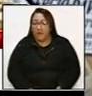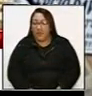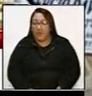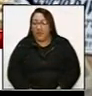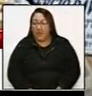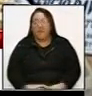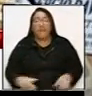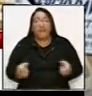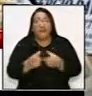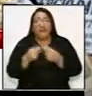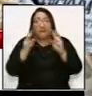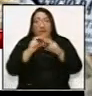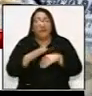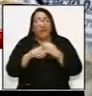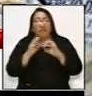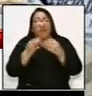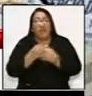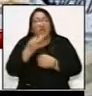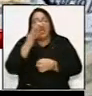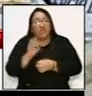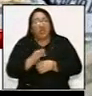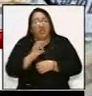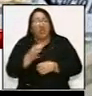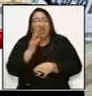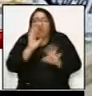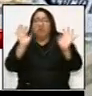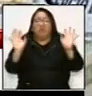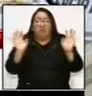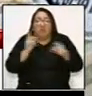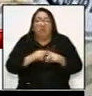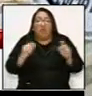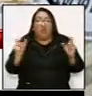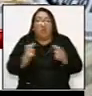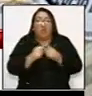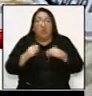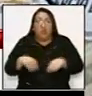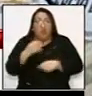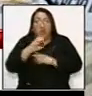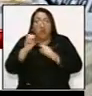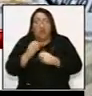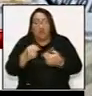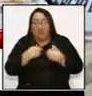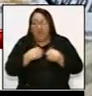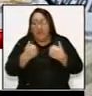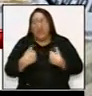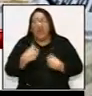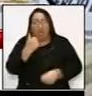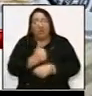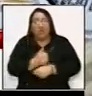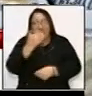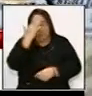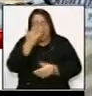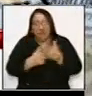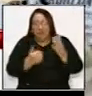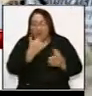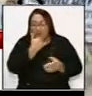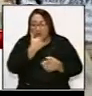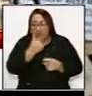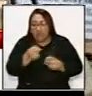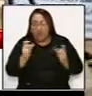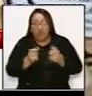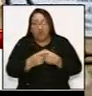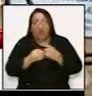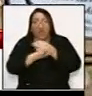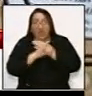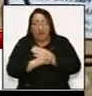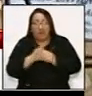comisión investigadora, ya la familia decidirá, el partido de Prita decidirá. Pero como comisión, como ciudadanos que representamos, tenemos la obligación de saber qué pasó. Esta es una comisión de